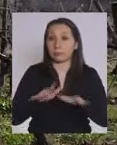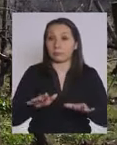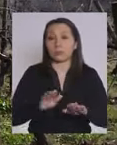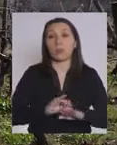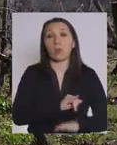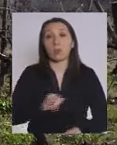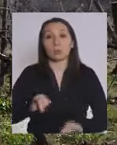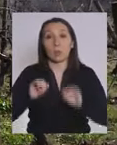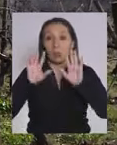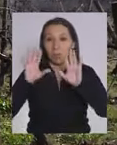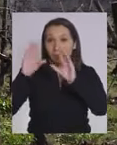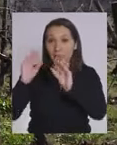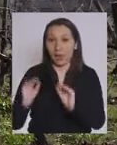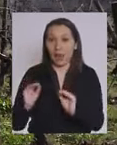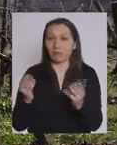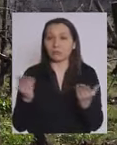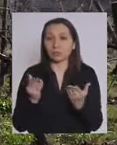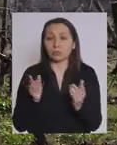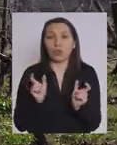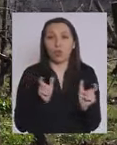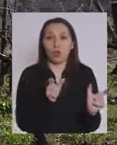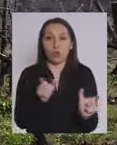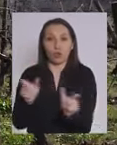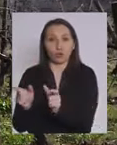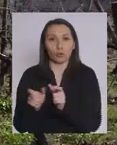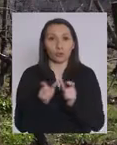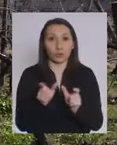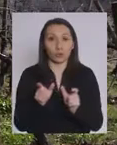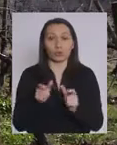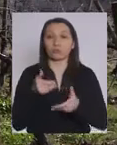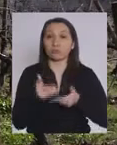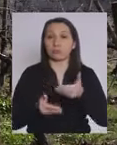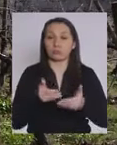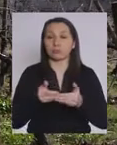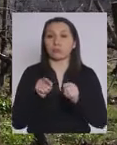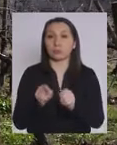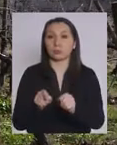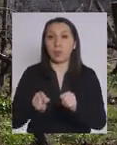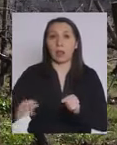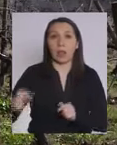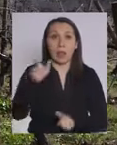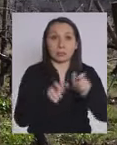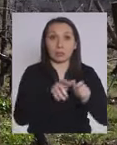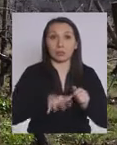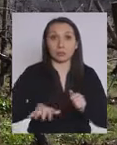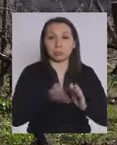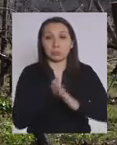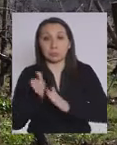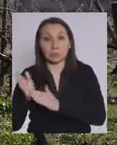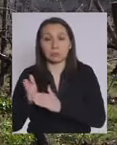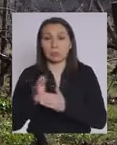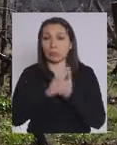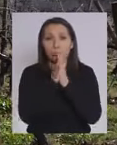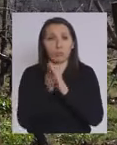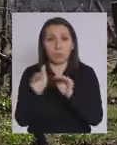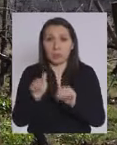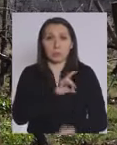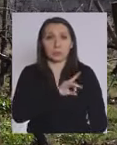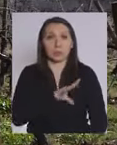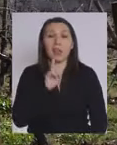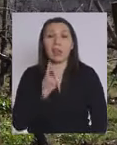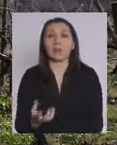las 22 horas el control de esta del funcionamiento de la población como en todo el país está a cargo